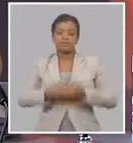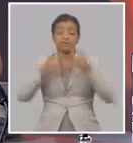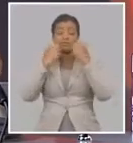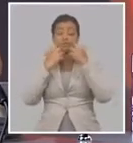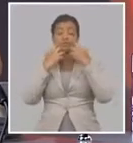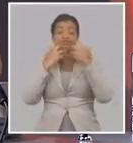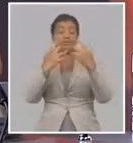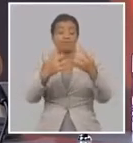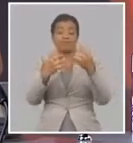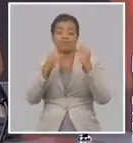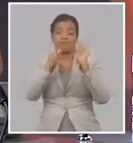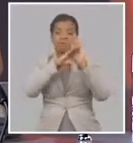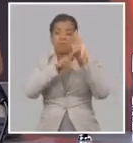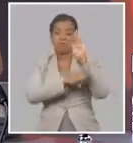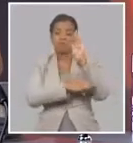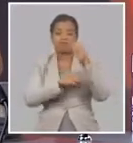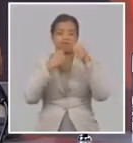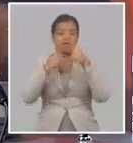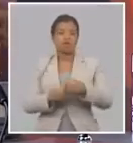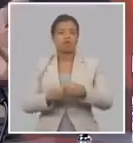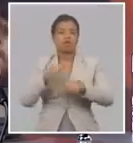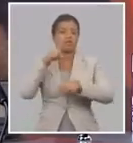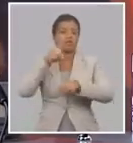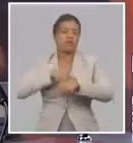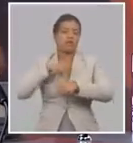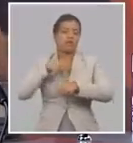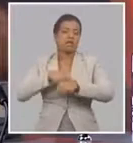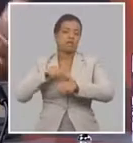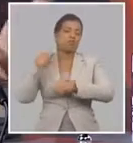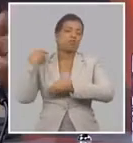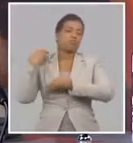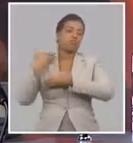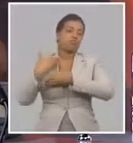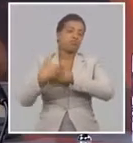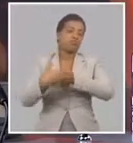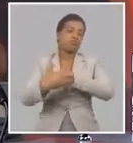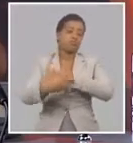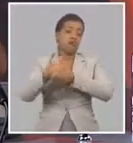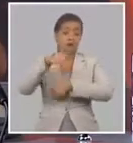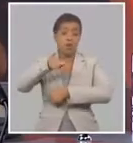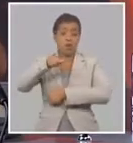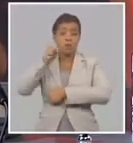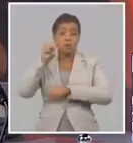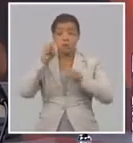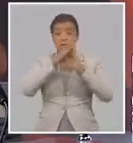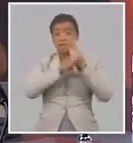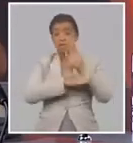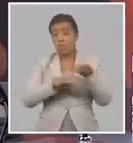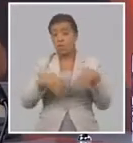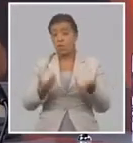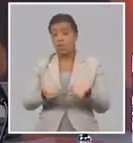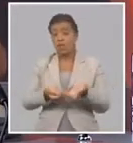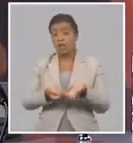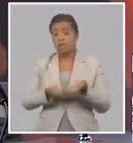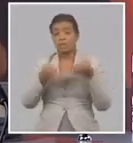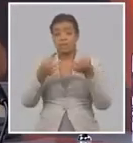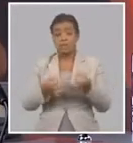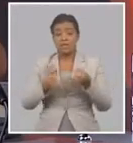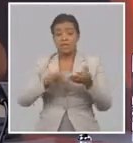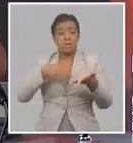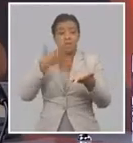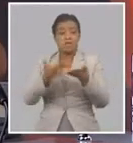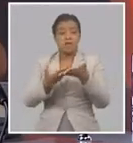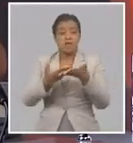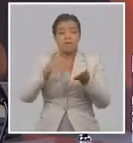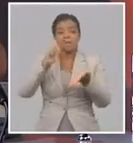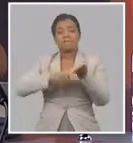que han permanecido en el tiempo puesto que una de las nuevas medidas de cómo se hace referencia es la toma de muestra para poseer en los